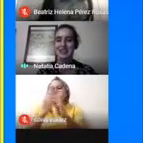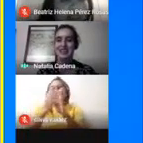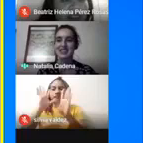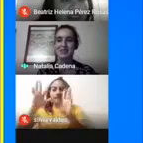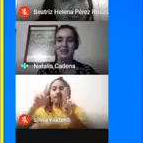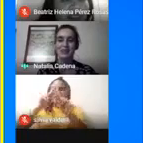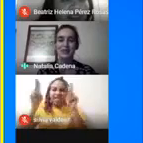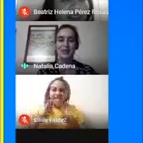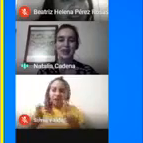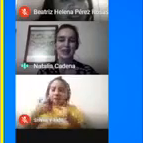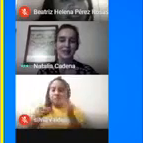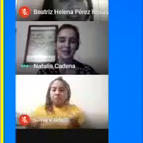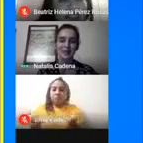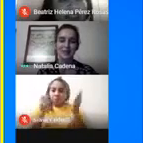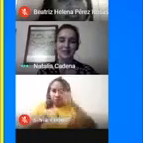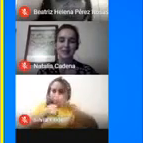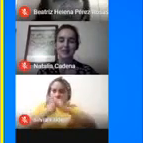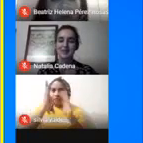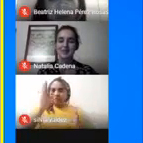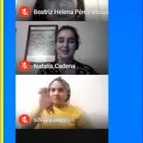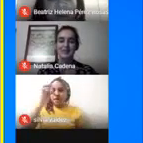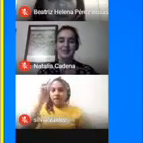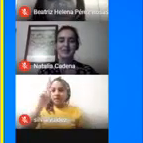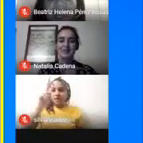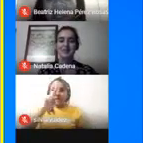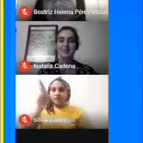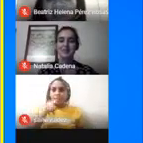Gracias, Beatriz. Puedes continuar.